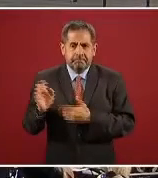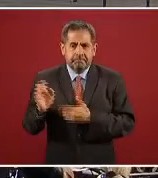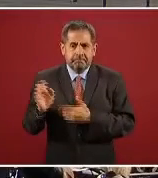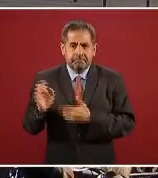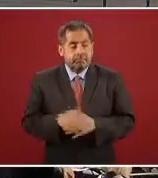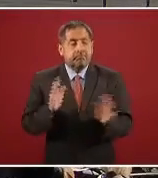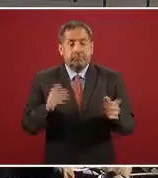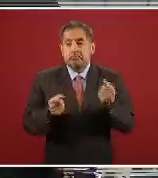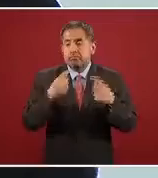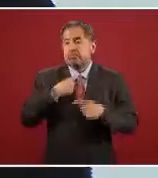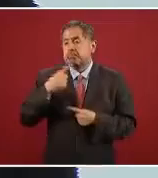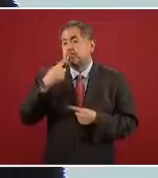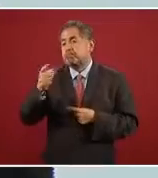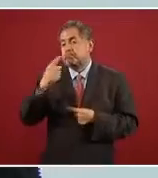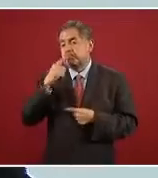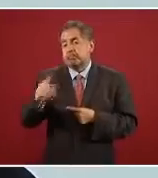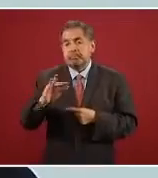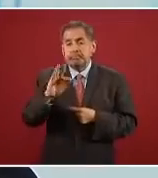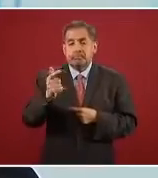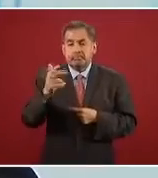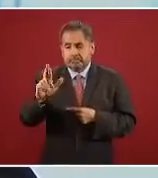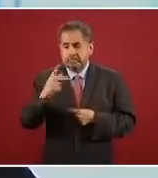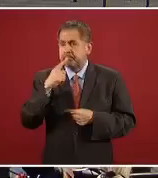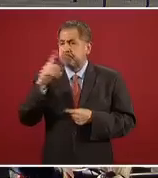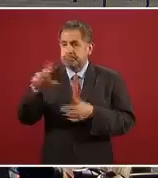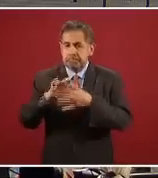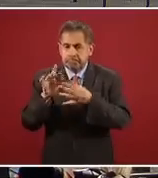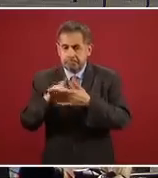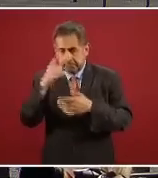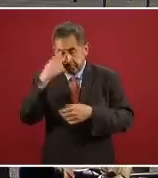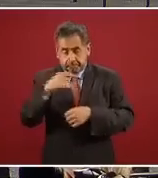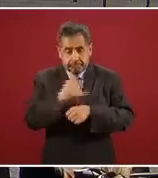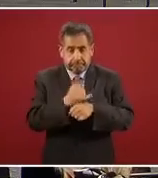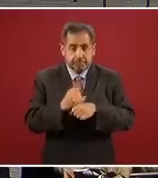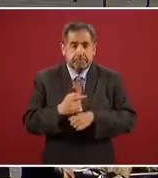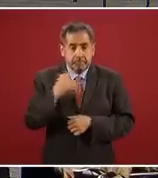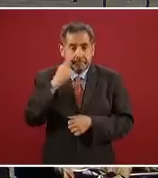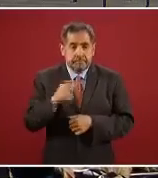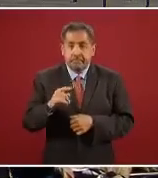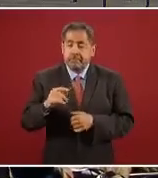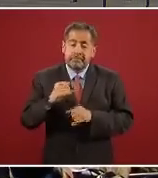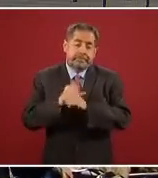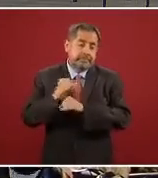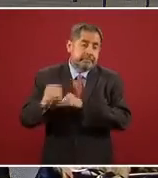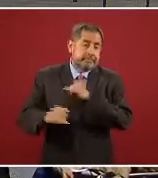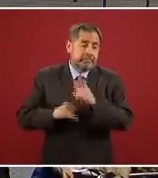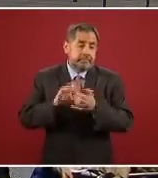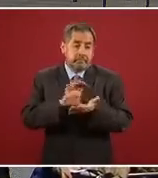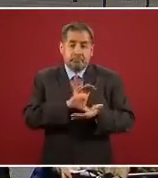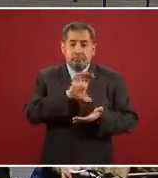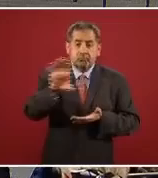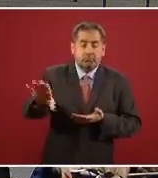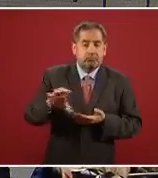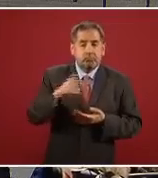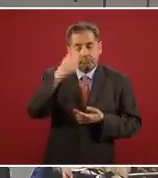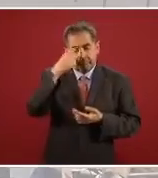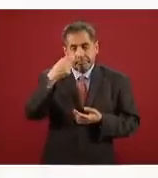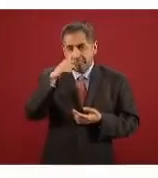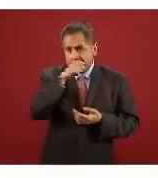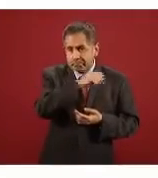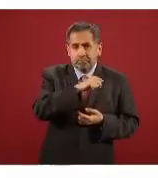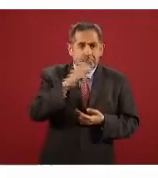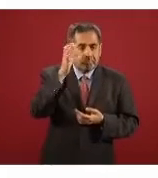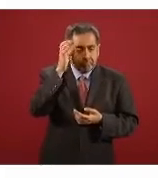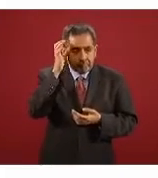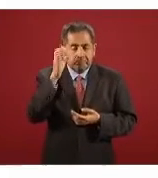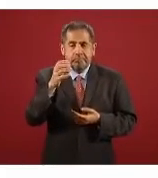ante la Fiscalía General de la República. Adelante, por favor. En donde vemos transferencias internacionales hacia Hong Kong, China, Taiwán y